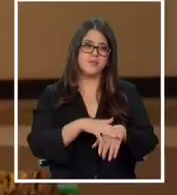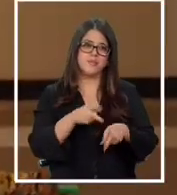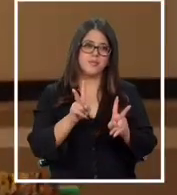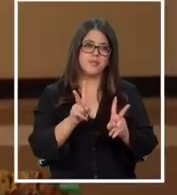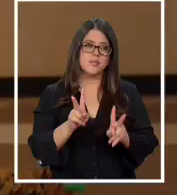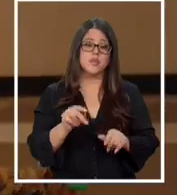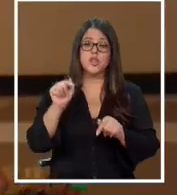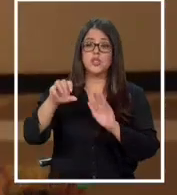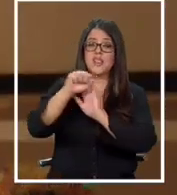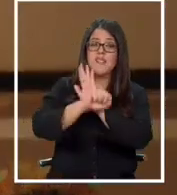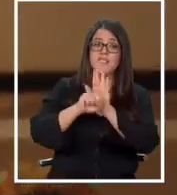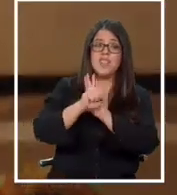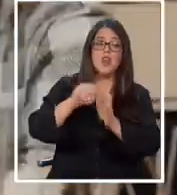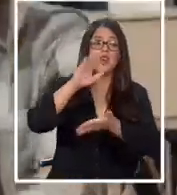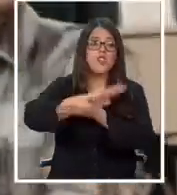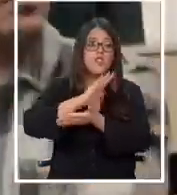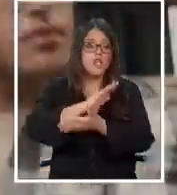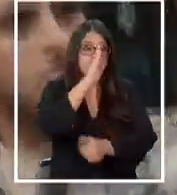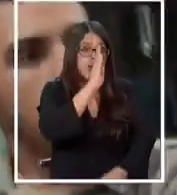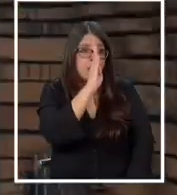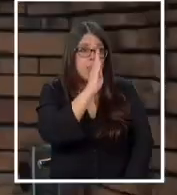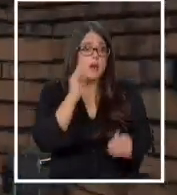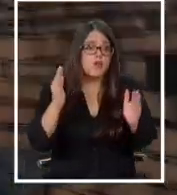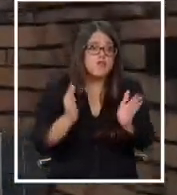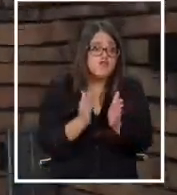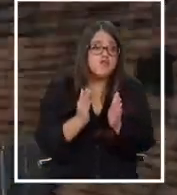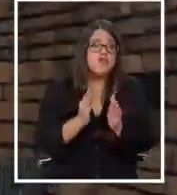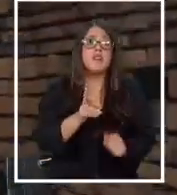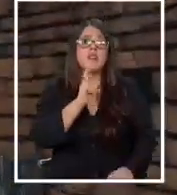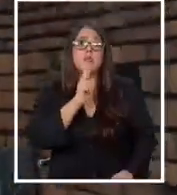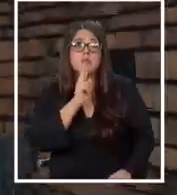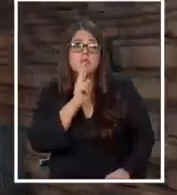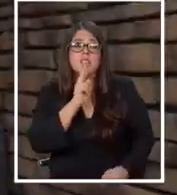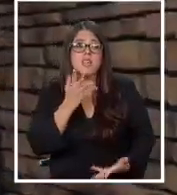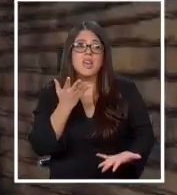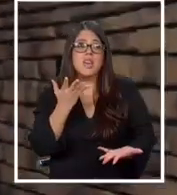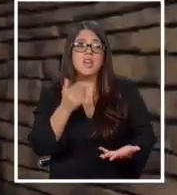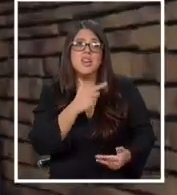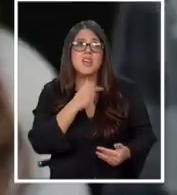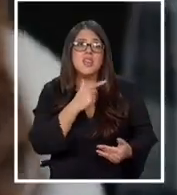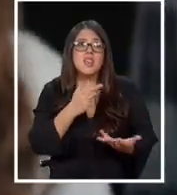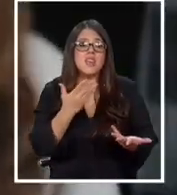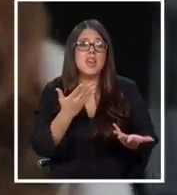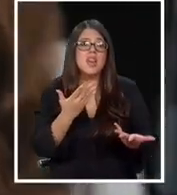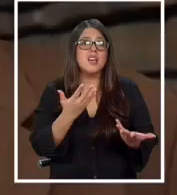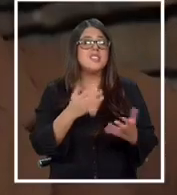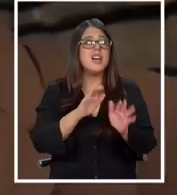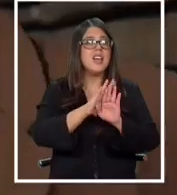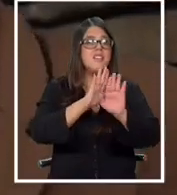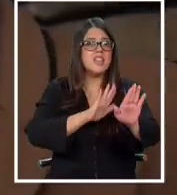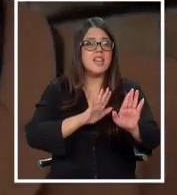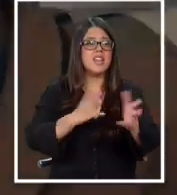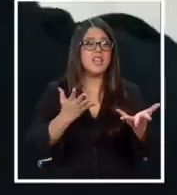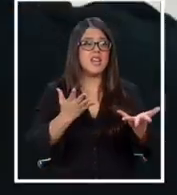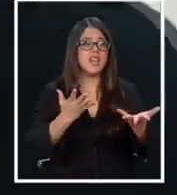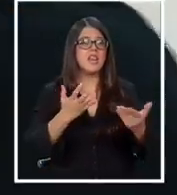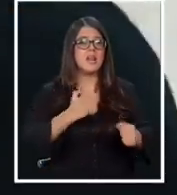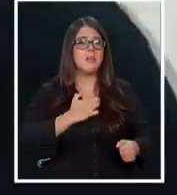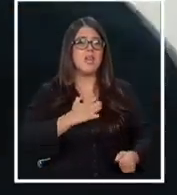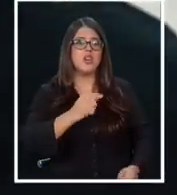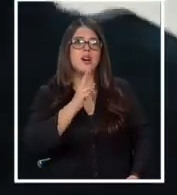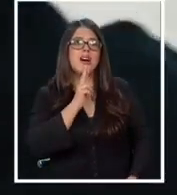Con este video de una fiesta de perritos, Moscú busca combatir lo que denominan como rusofobia contra su